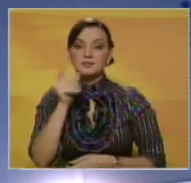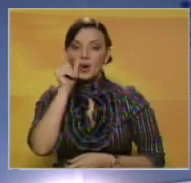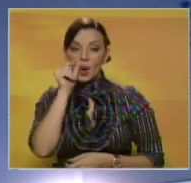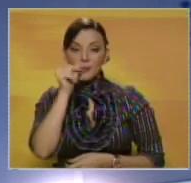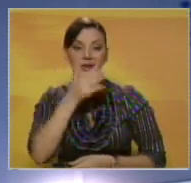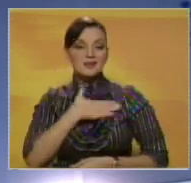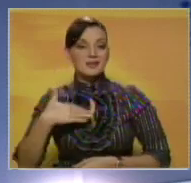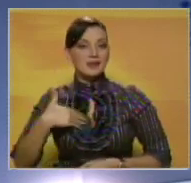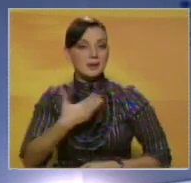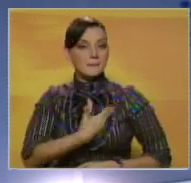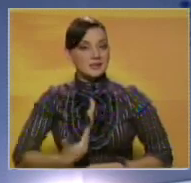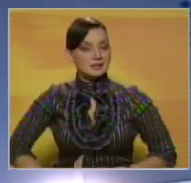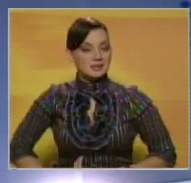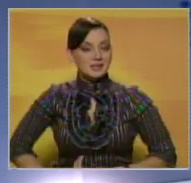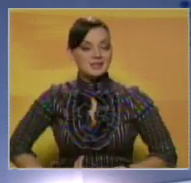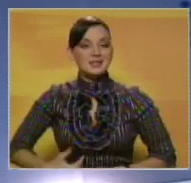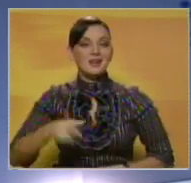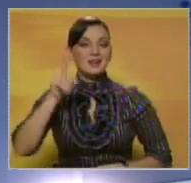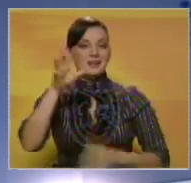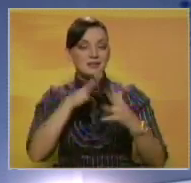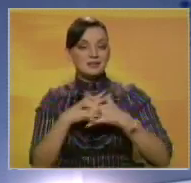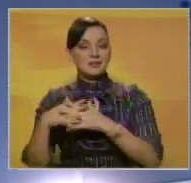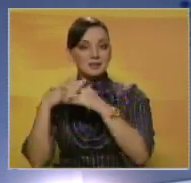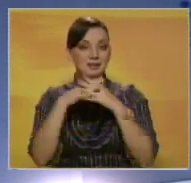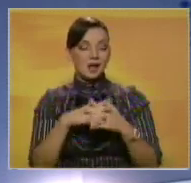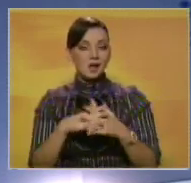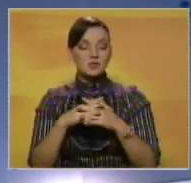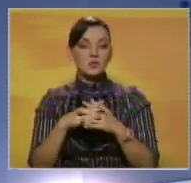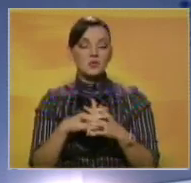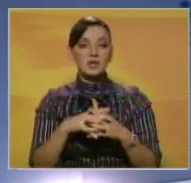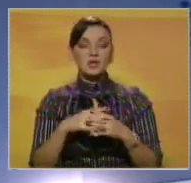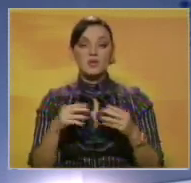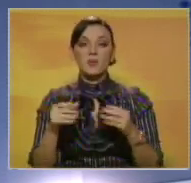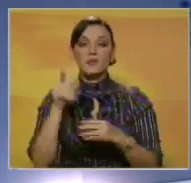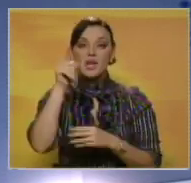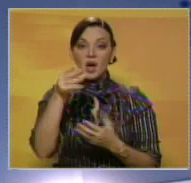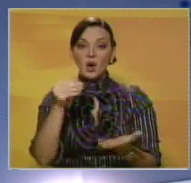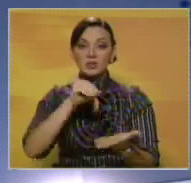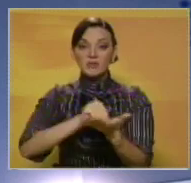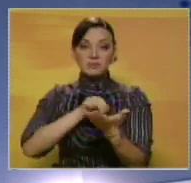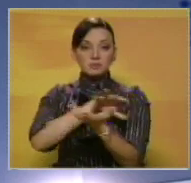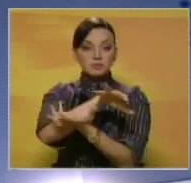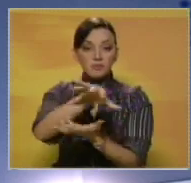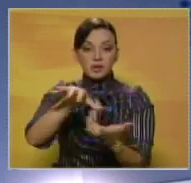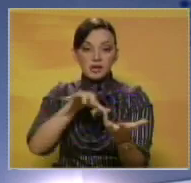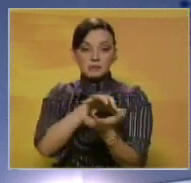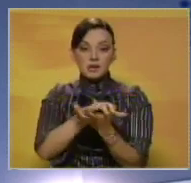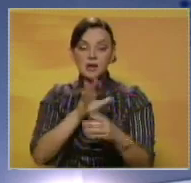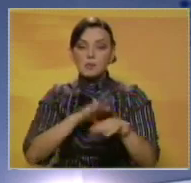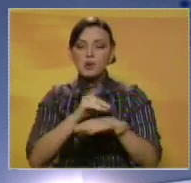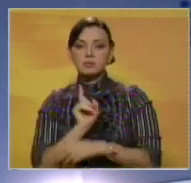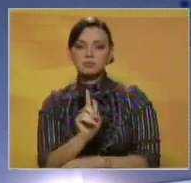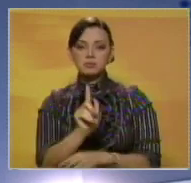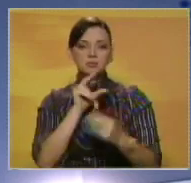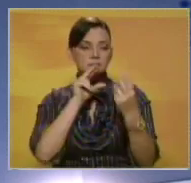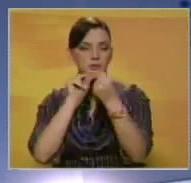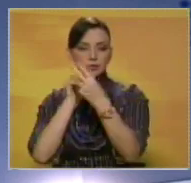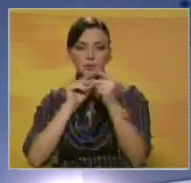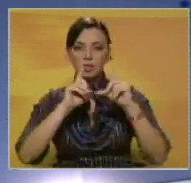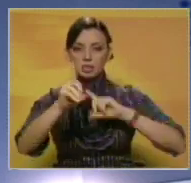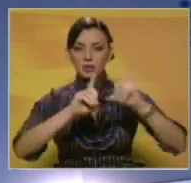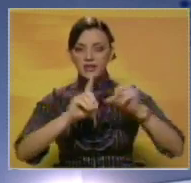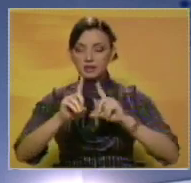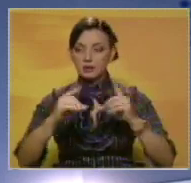a la presidencia de Estados Unidos, Donald Trump, fue el centro de atención en el quinto debate republicano realizado en Las Vegas, tras